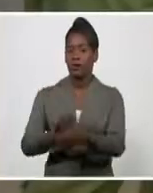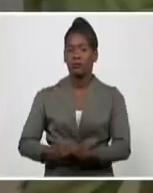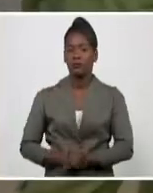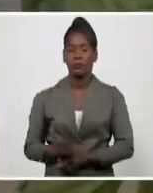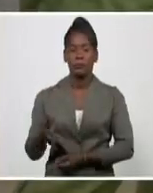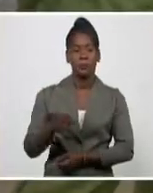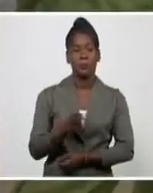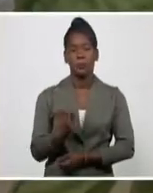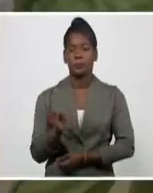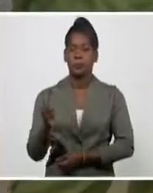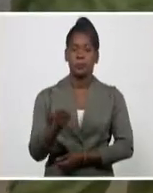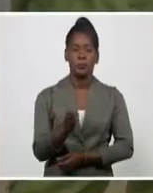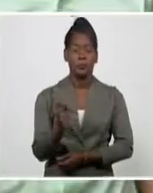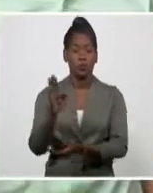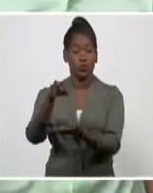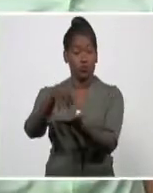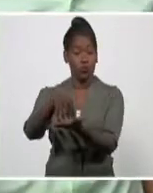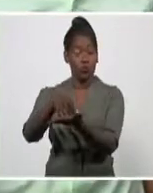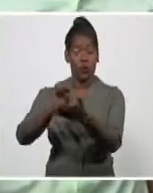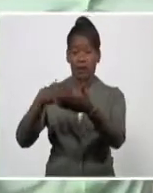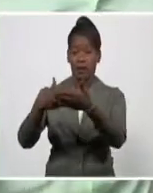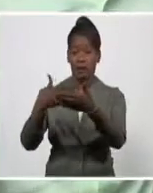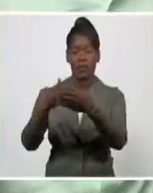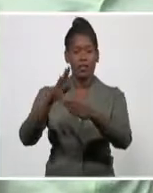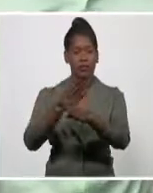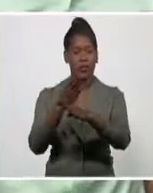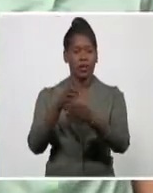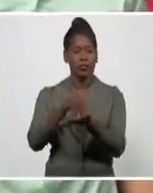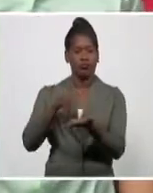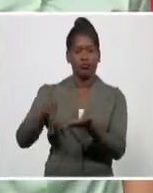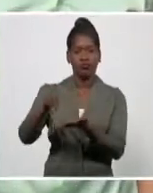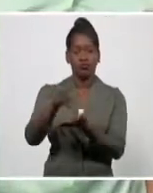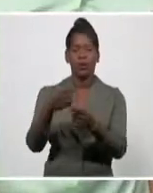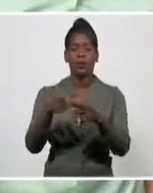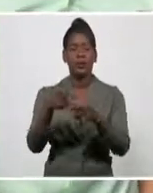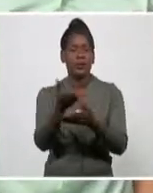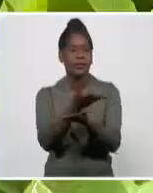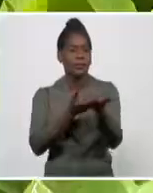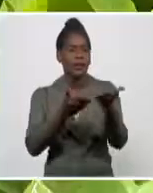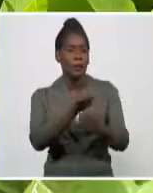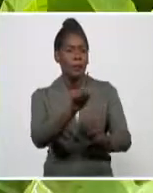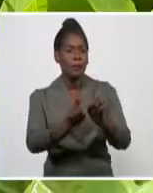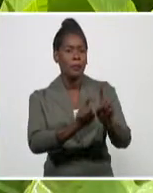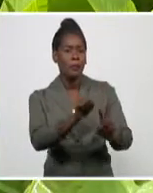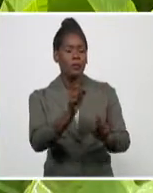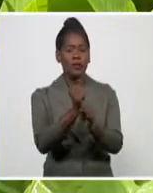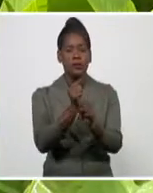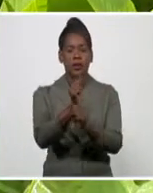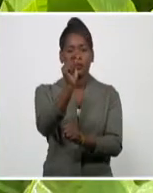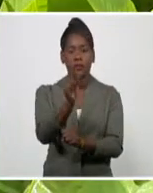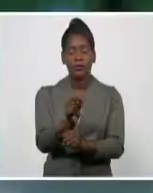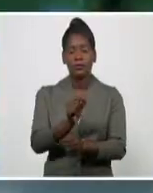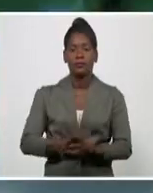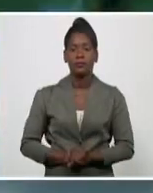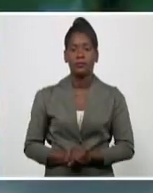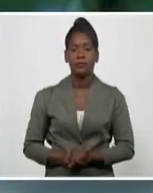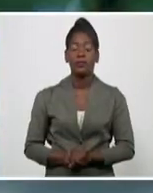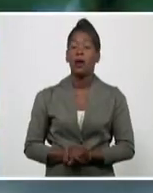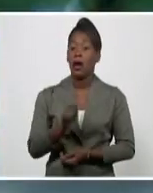áreas productivas, el dirigente juvenil intercambió con los trabajadores de la entidad y se interesó por el vivero de cítricos, el área